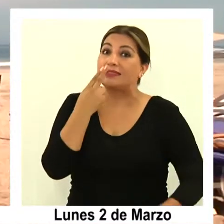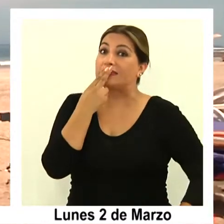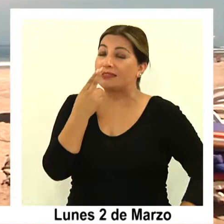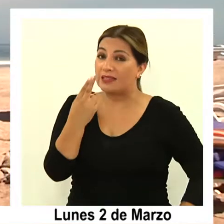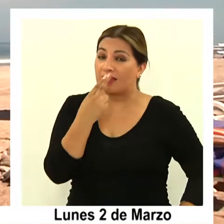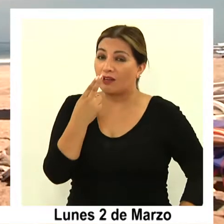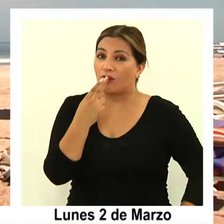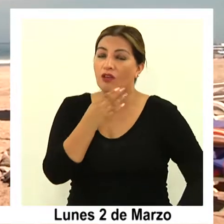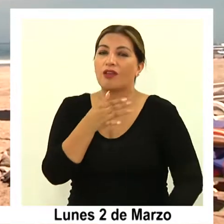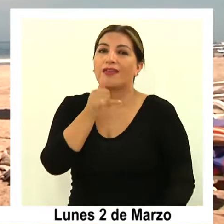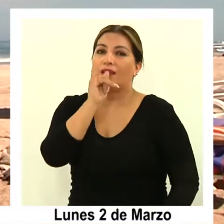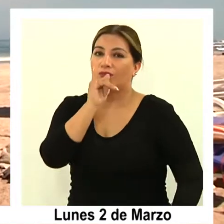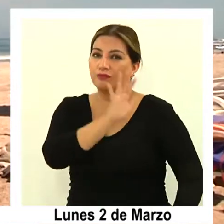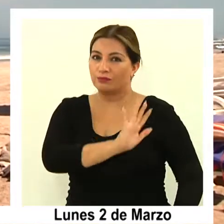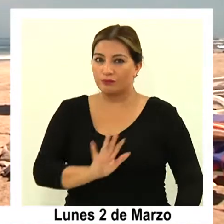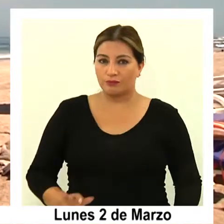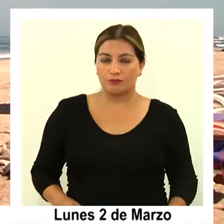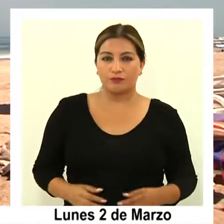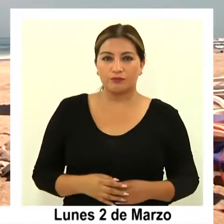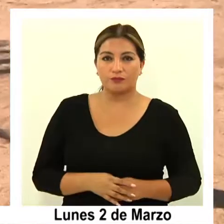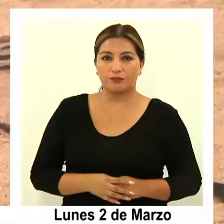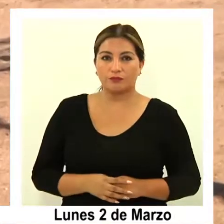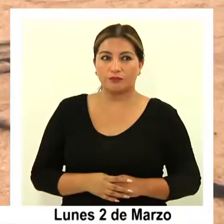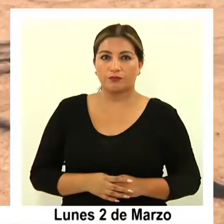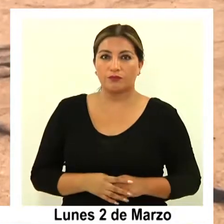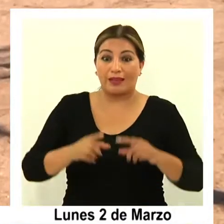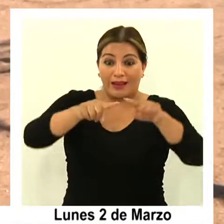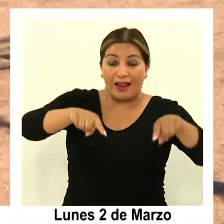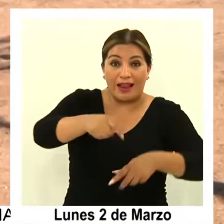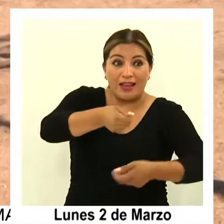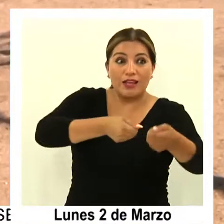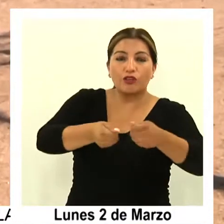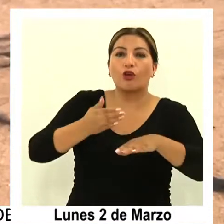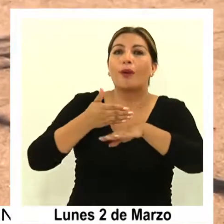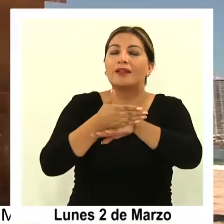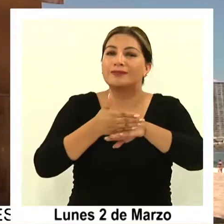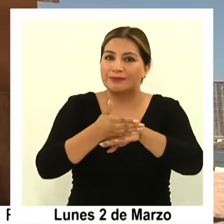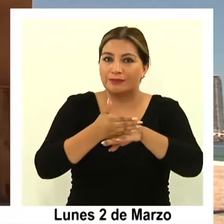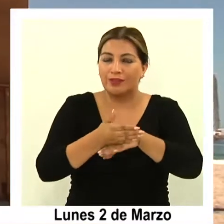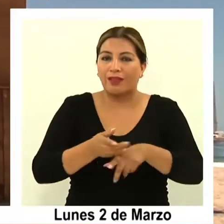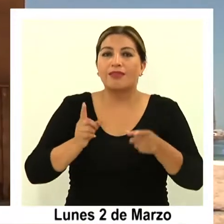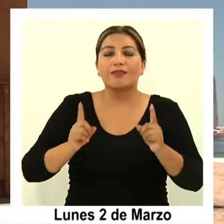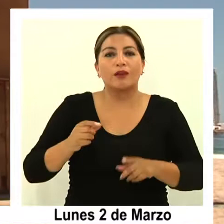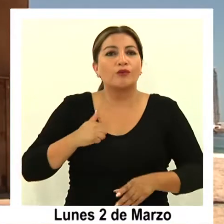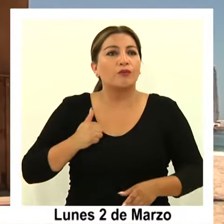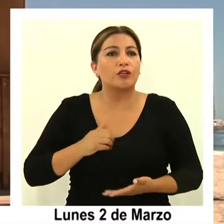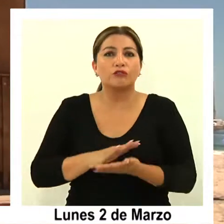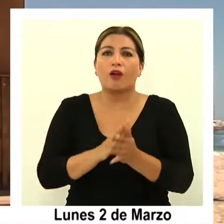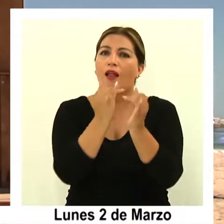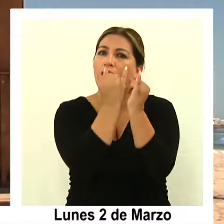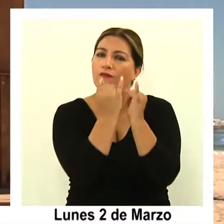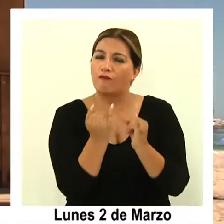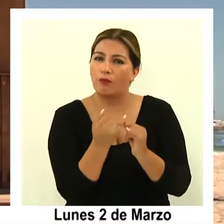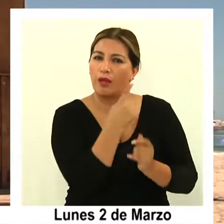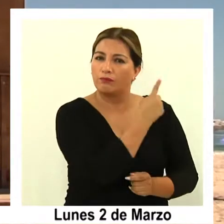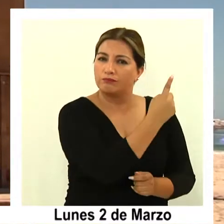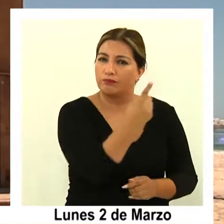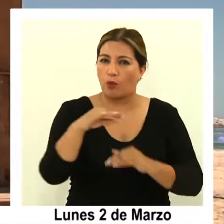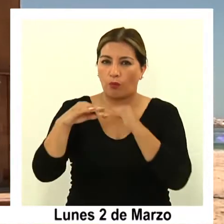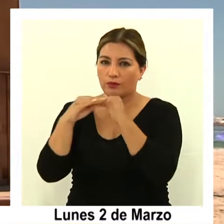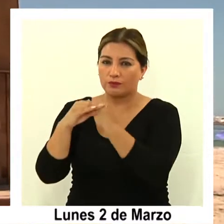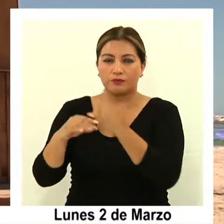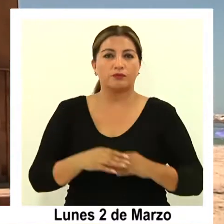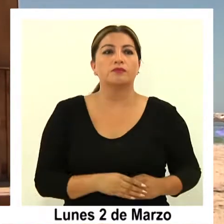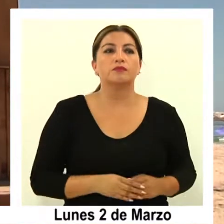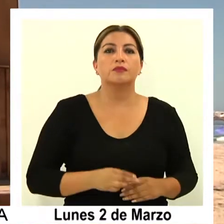vender cigarrillos ni bebidas alcohólicas. Los kioscos son de madera y deben cumplir con el diseño establecido.